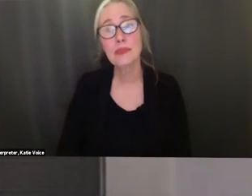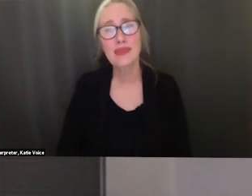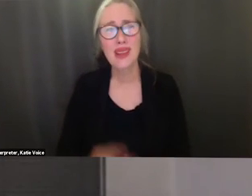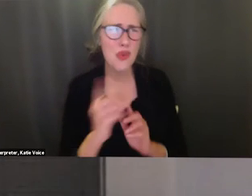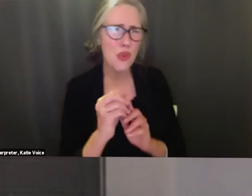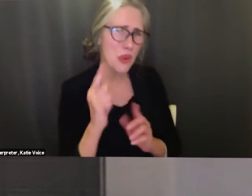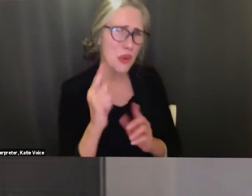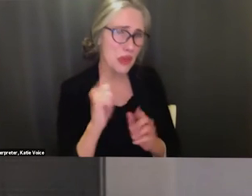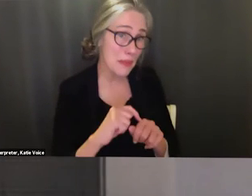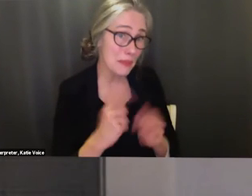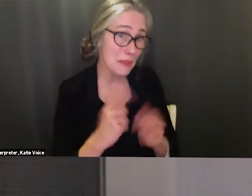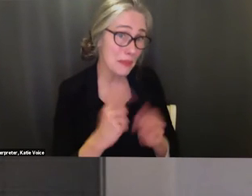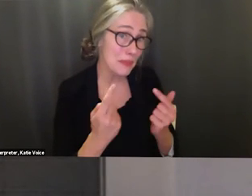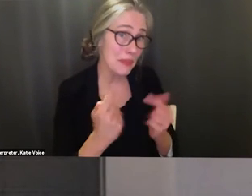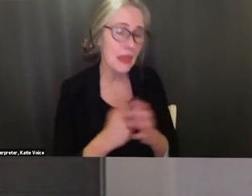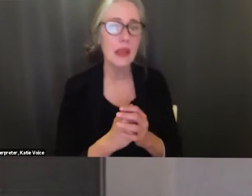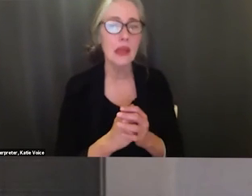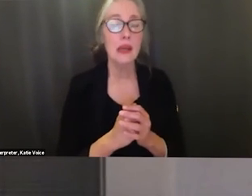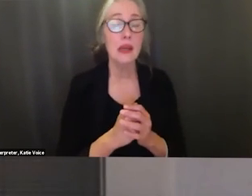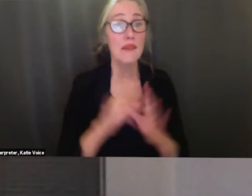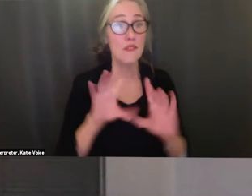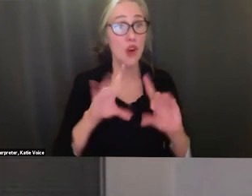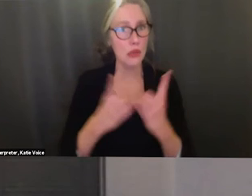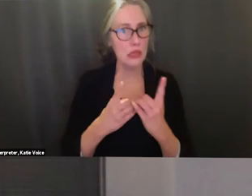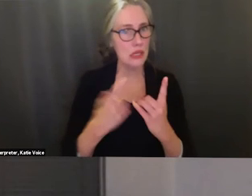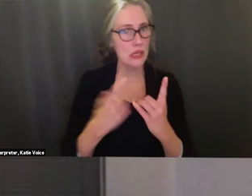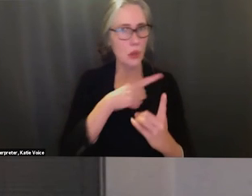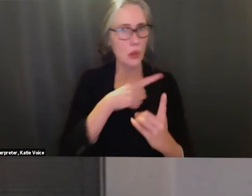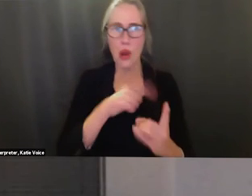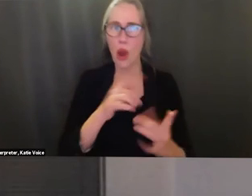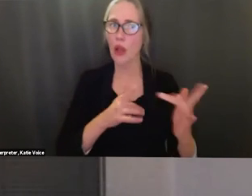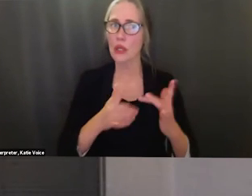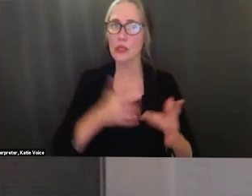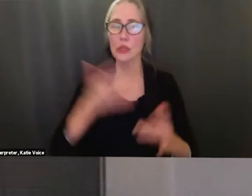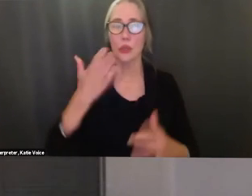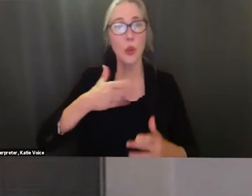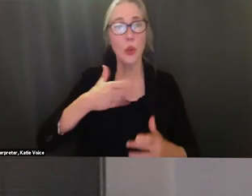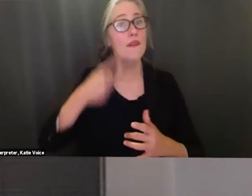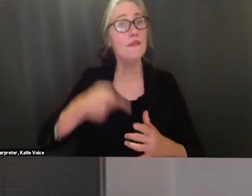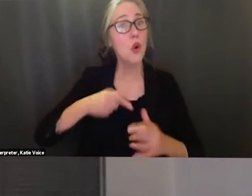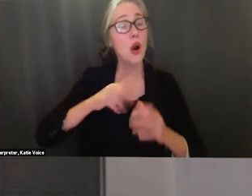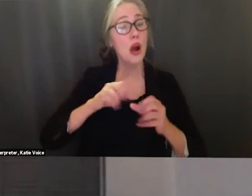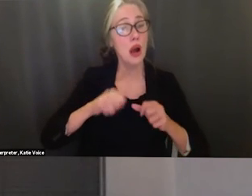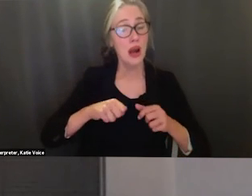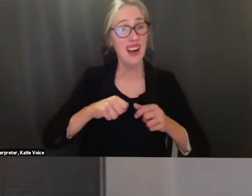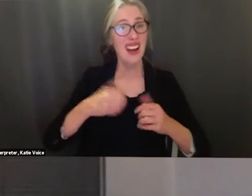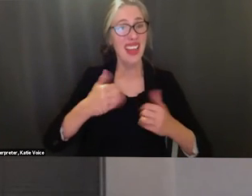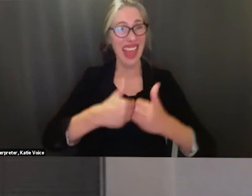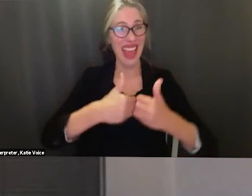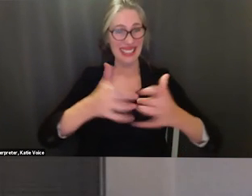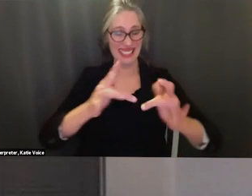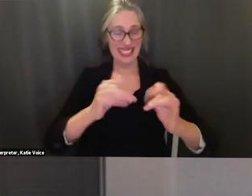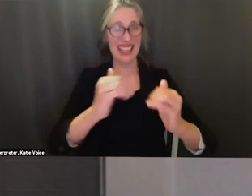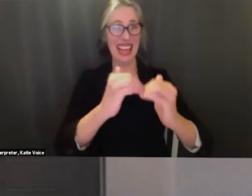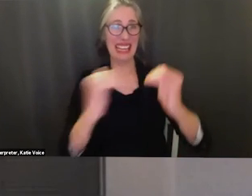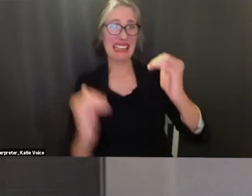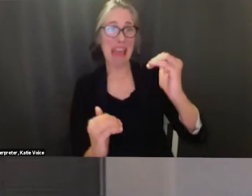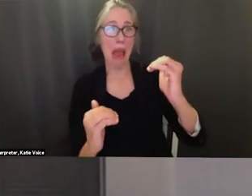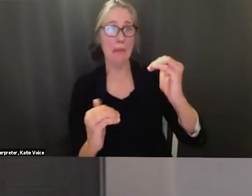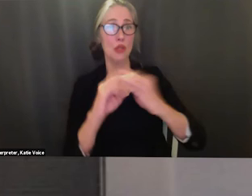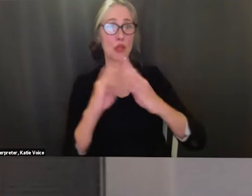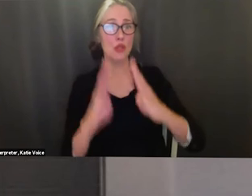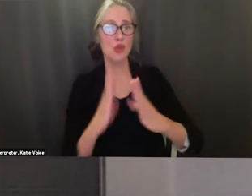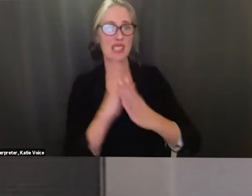por favor? En nuestro distrito, todos estamos preocupados por las brechas de oportunidades entre ciertos estudiantes